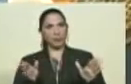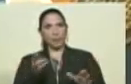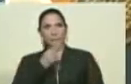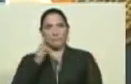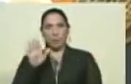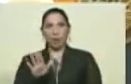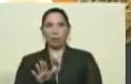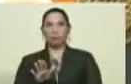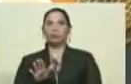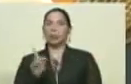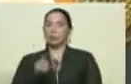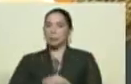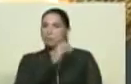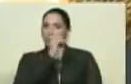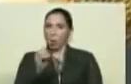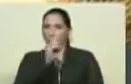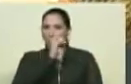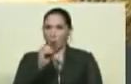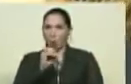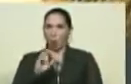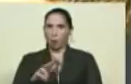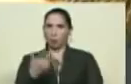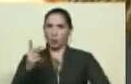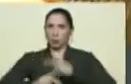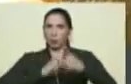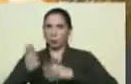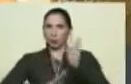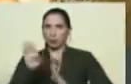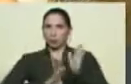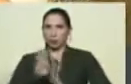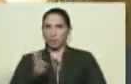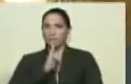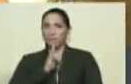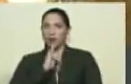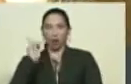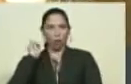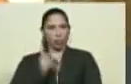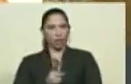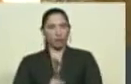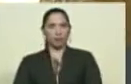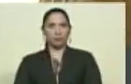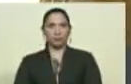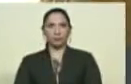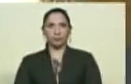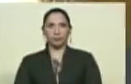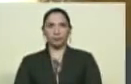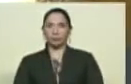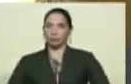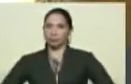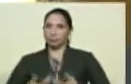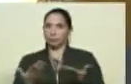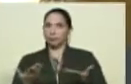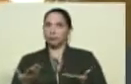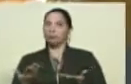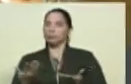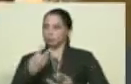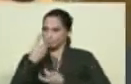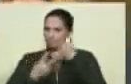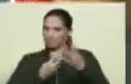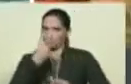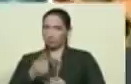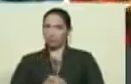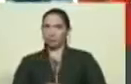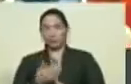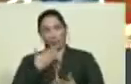un porcentaje de la cartera crediticia de cada banco que es obligatoriamente entregada al sector turismo. Bueno,